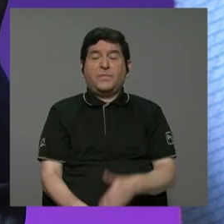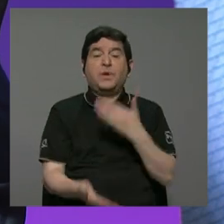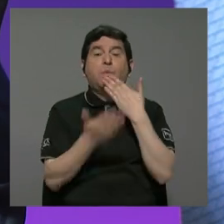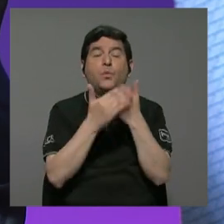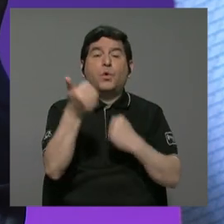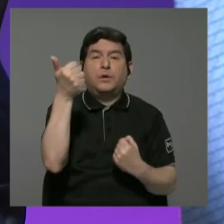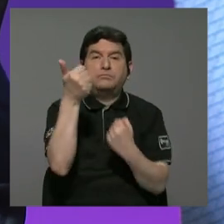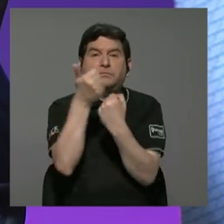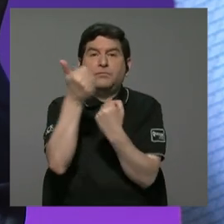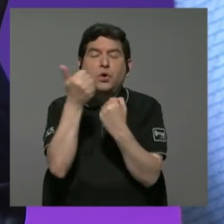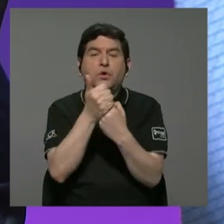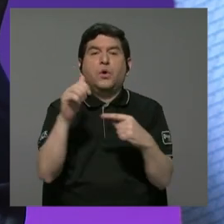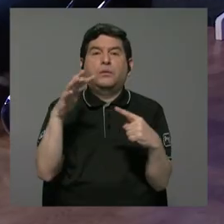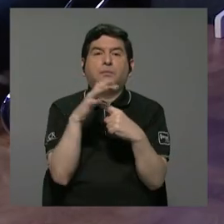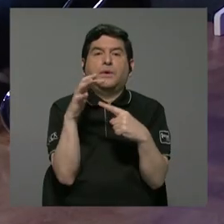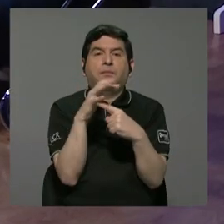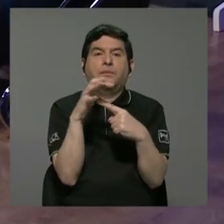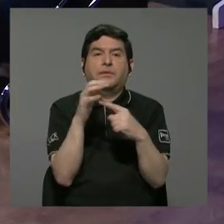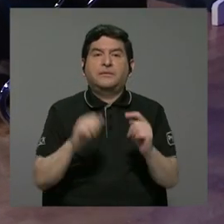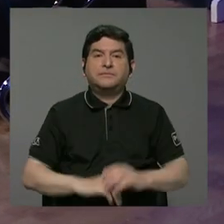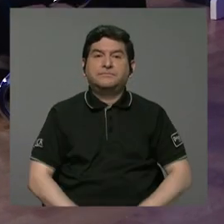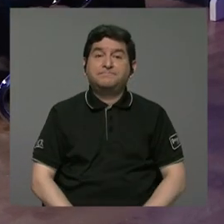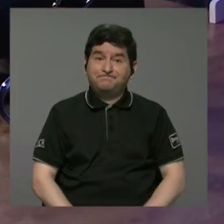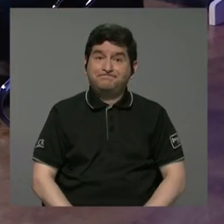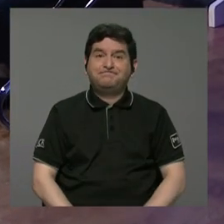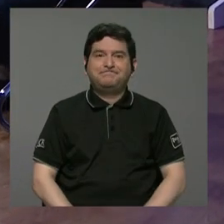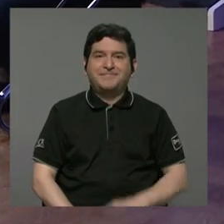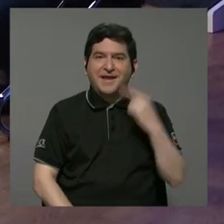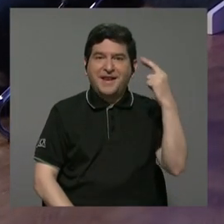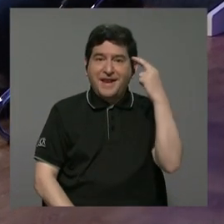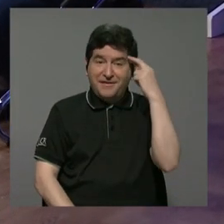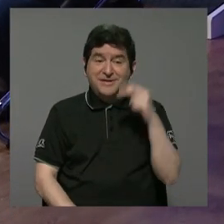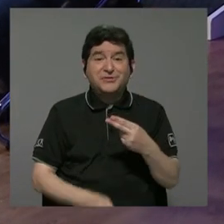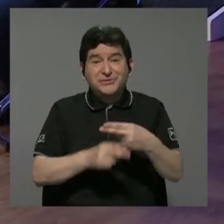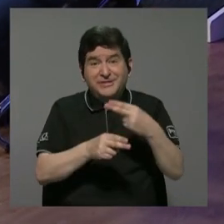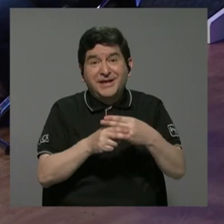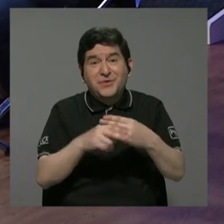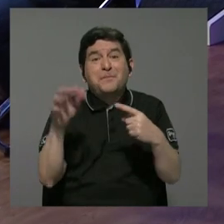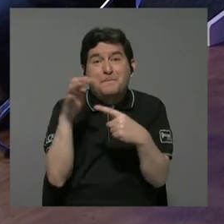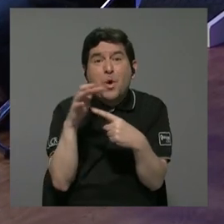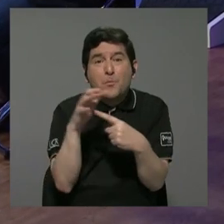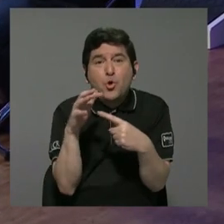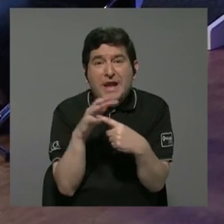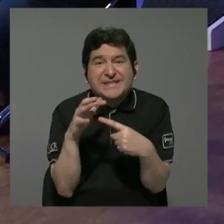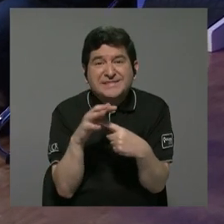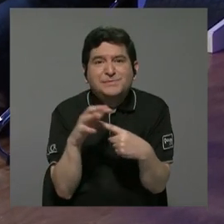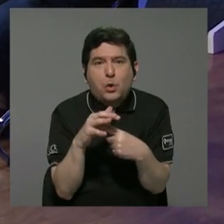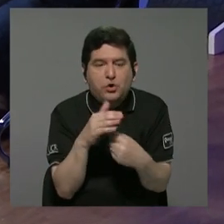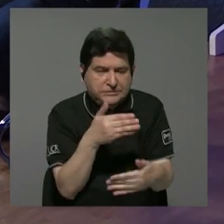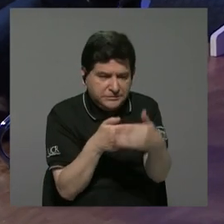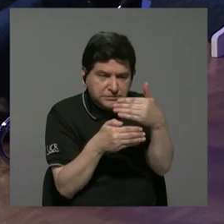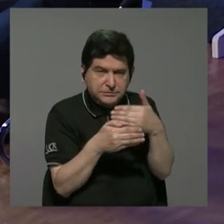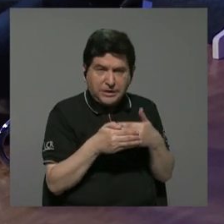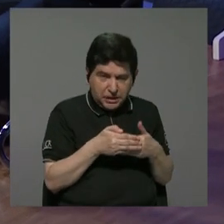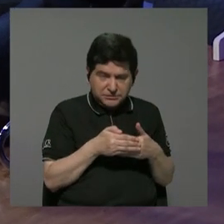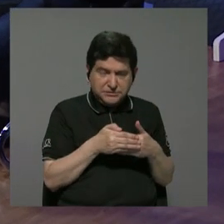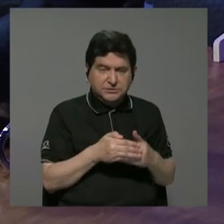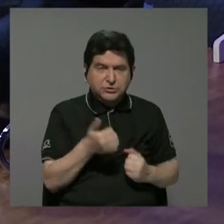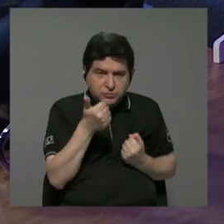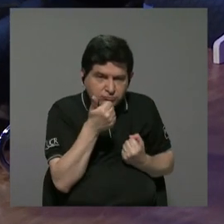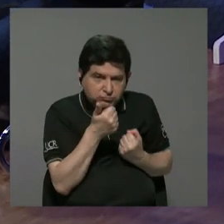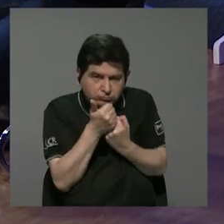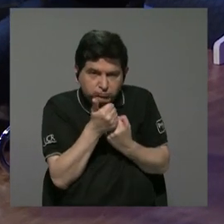apoyo popular, ¿verdad? Por eso es que son denominados así, populismos, porque hay detrás de esto hay un